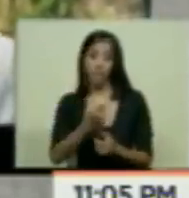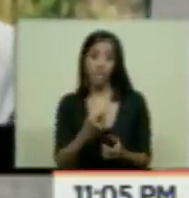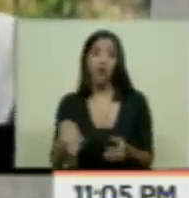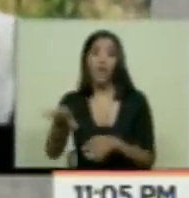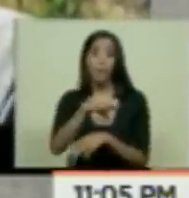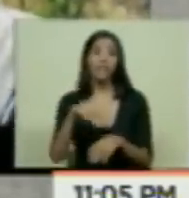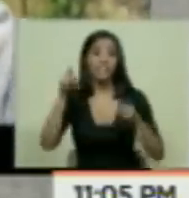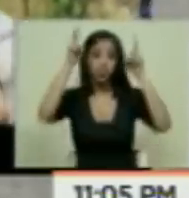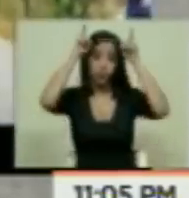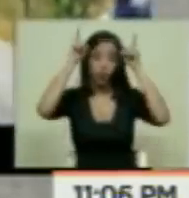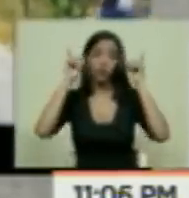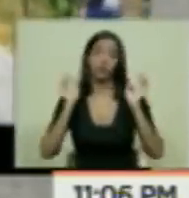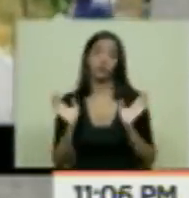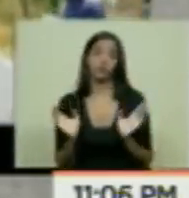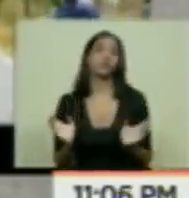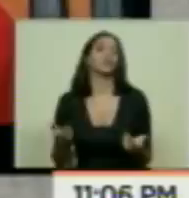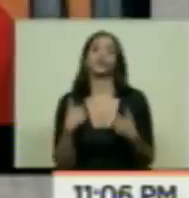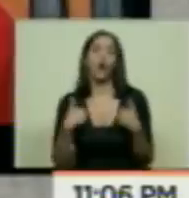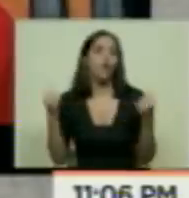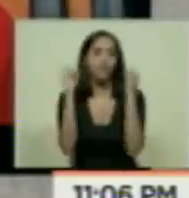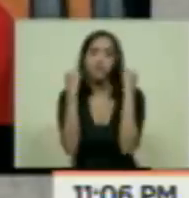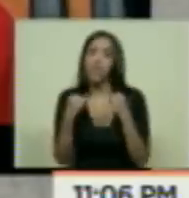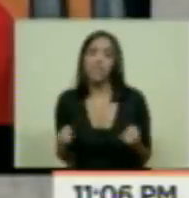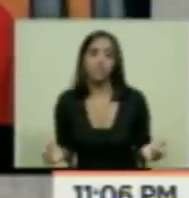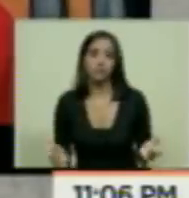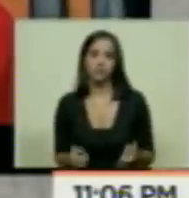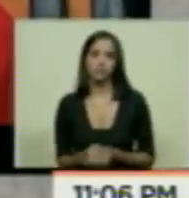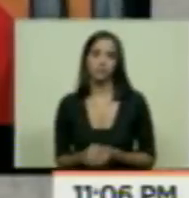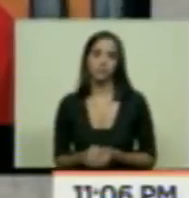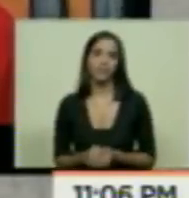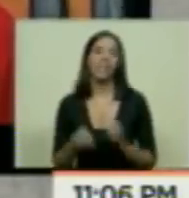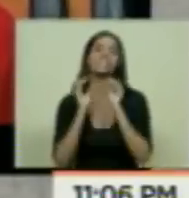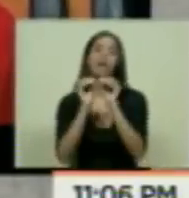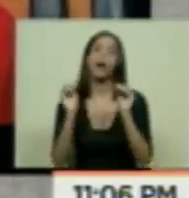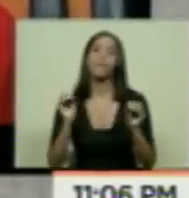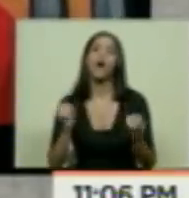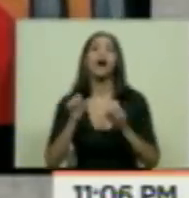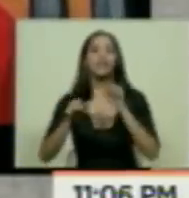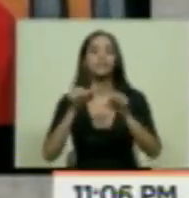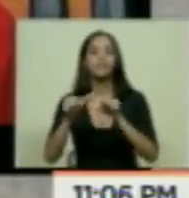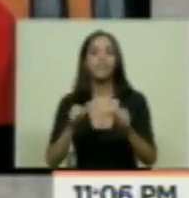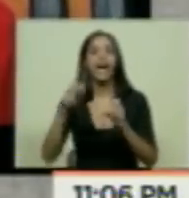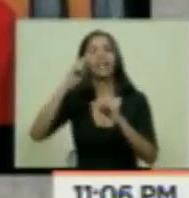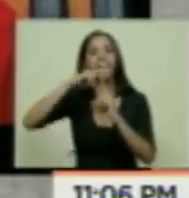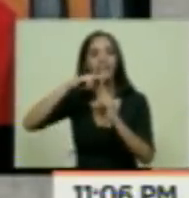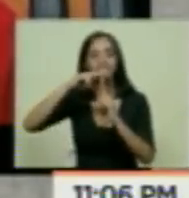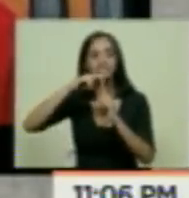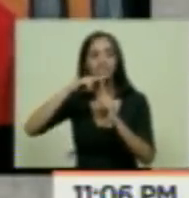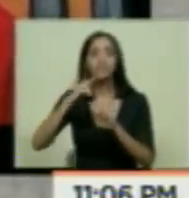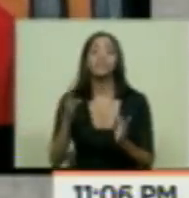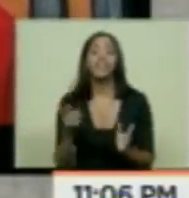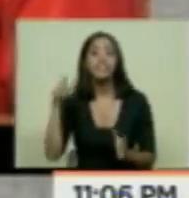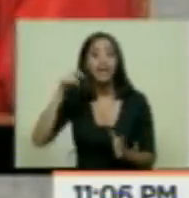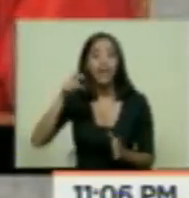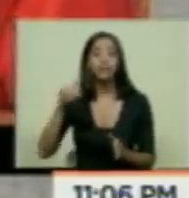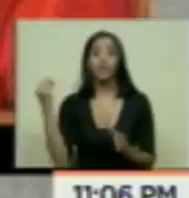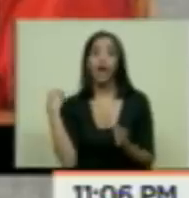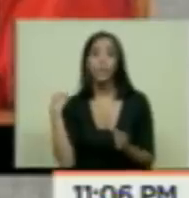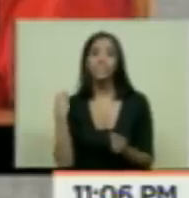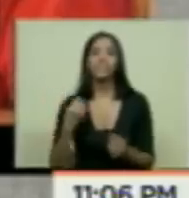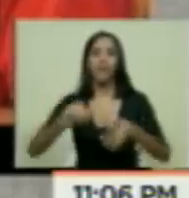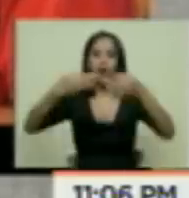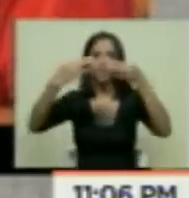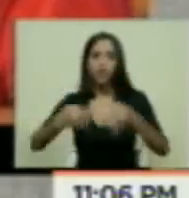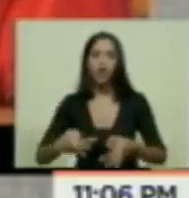Toro, hermano, soy feliz con eso. Hacemos un llamado a la colectividad, a la comunidad tachirense, que si hay una denuncia, que la formalicen.